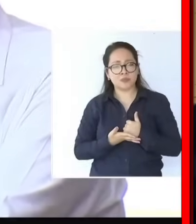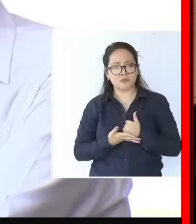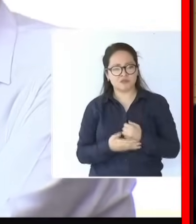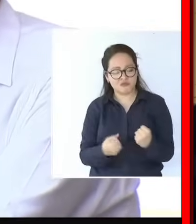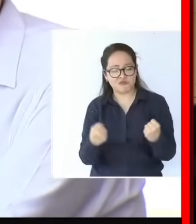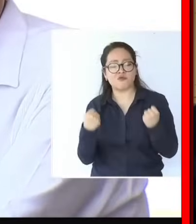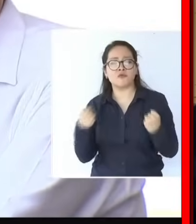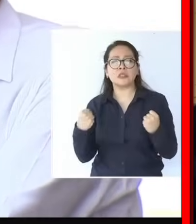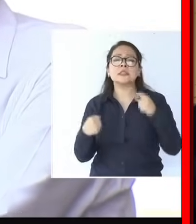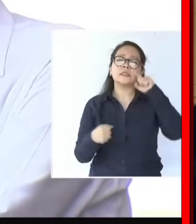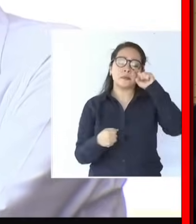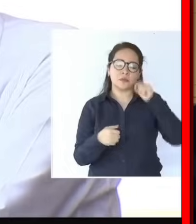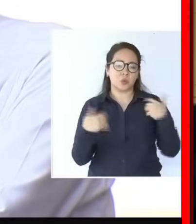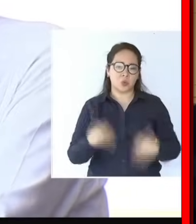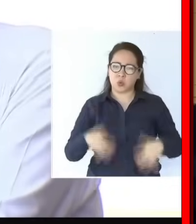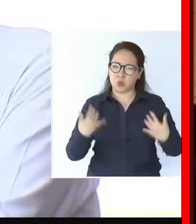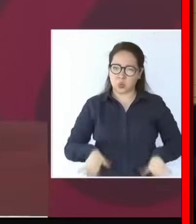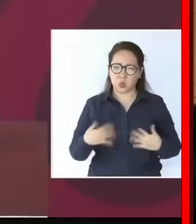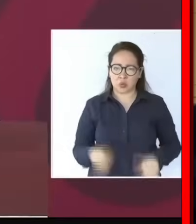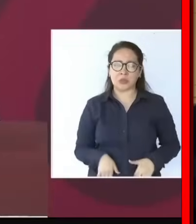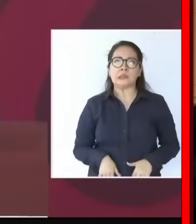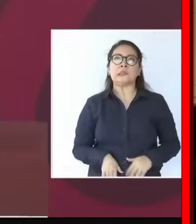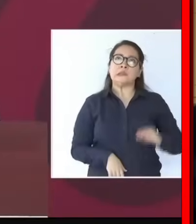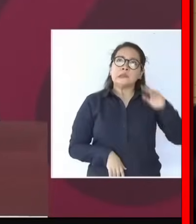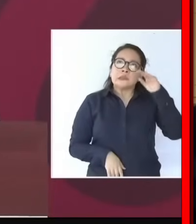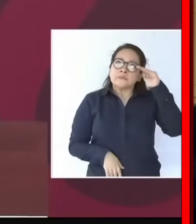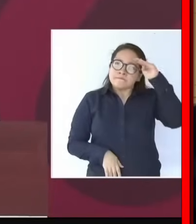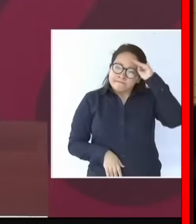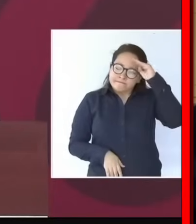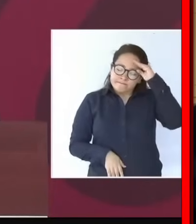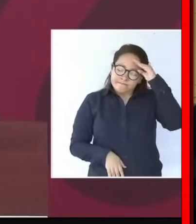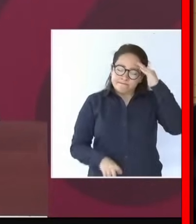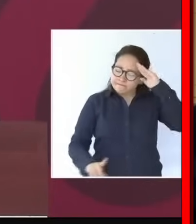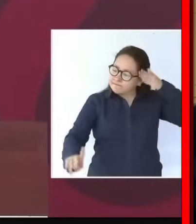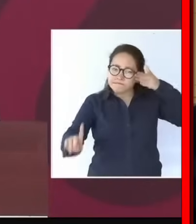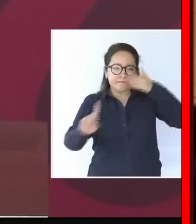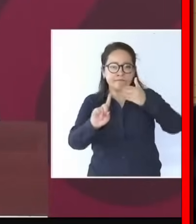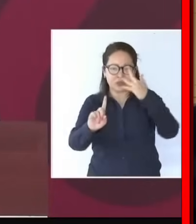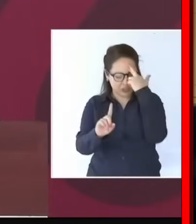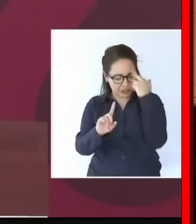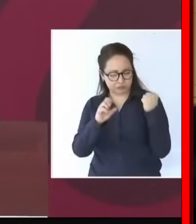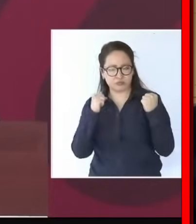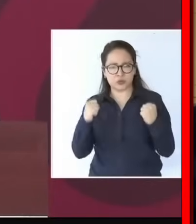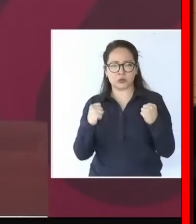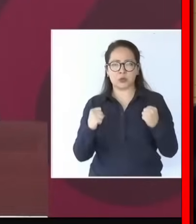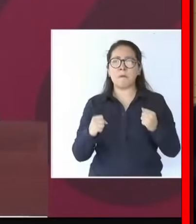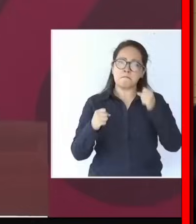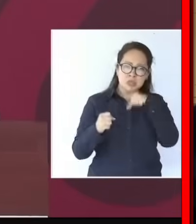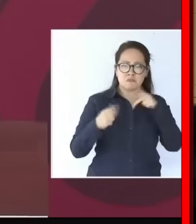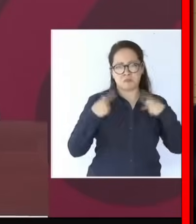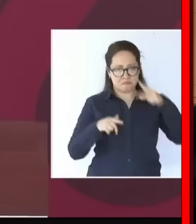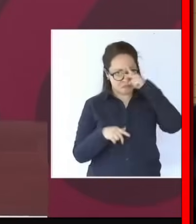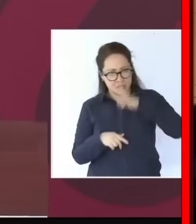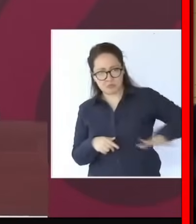la fuerza de la razón y cuenta con la fuerza del